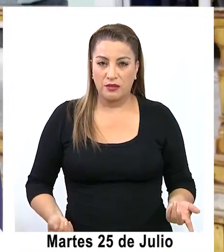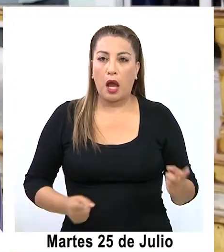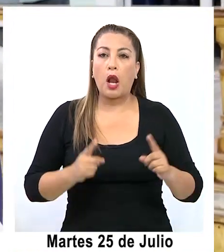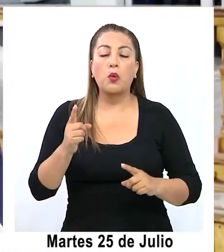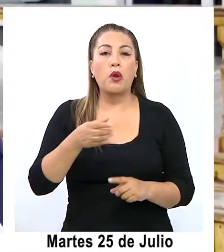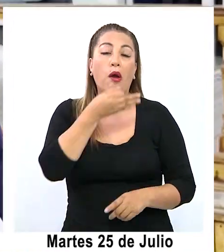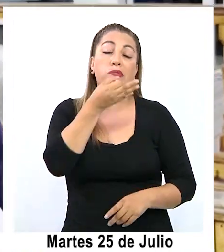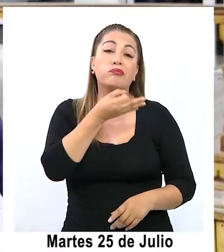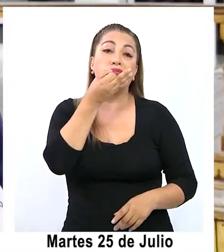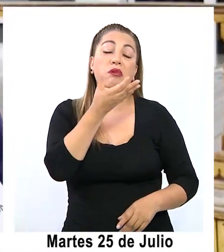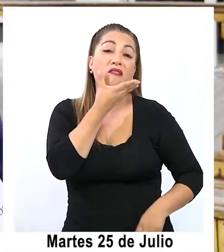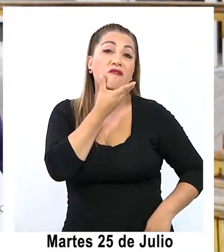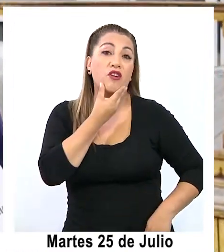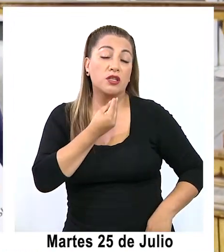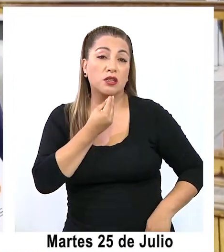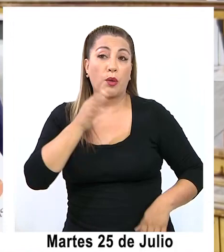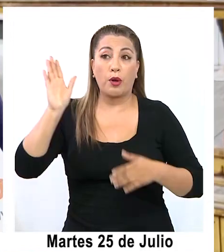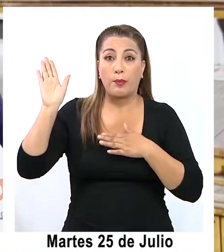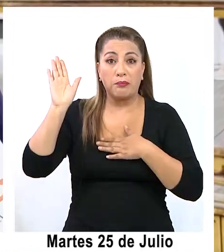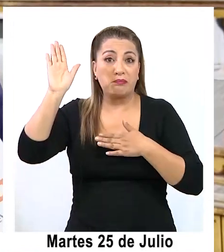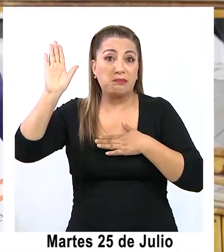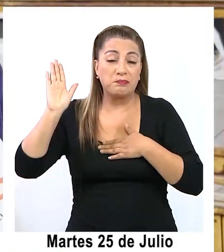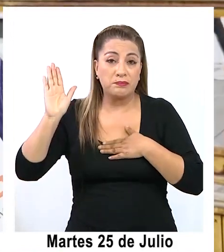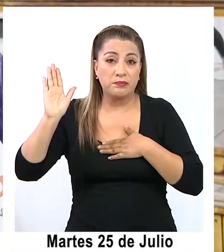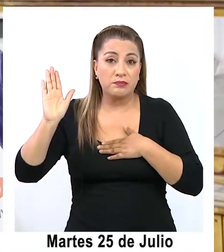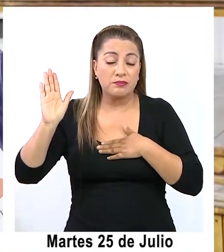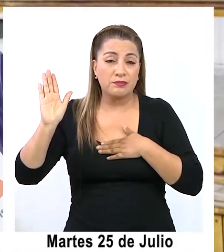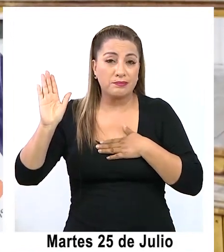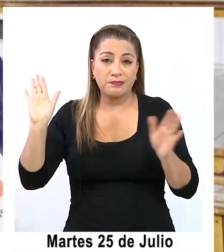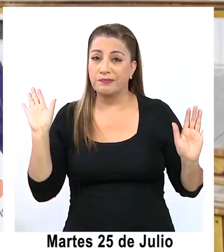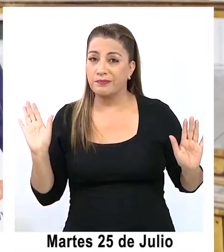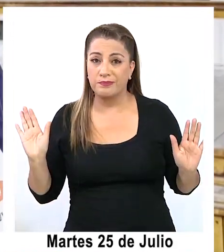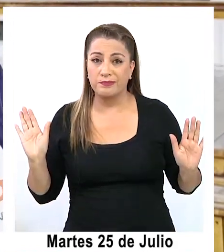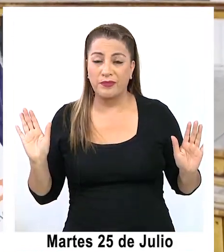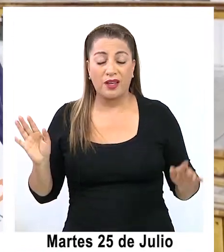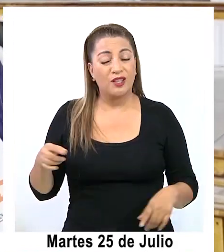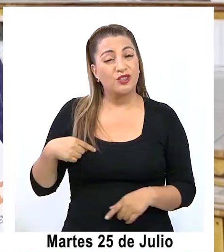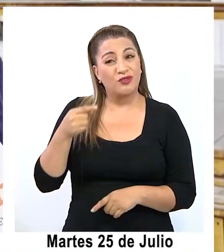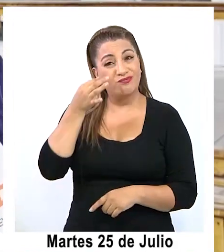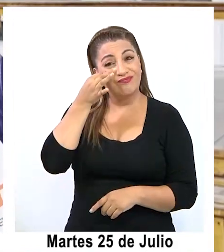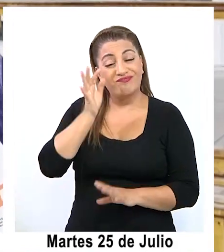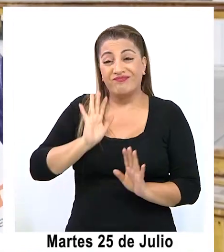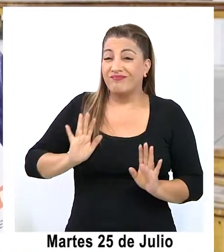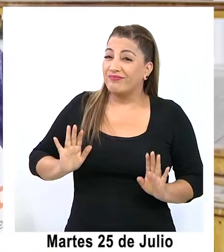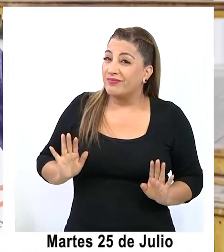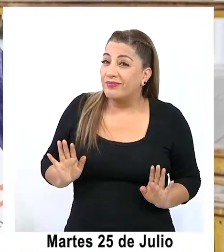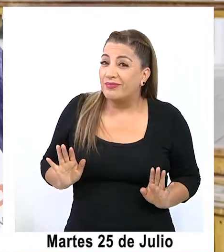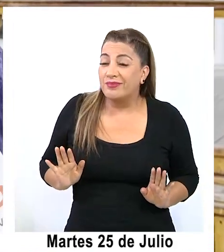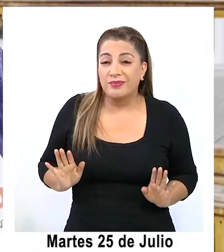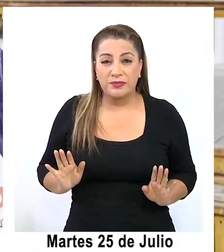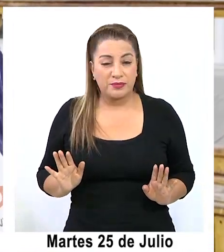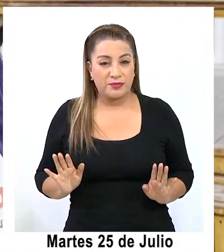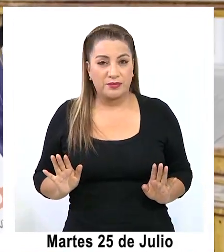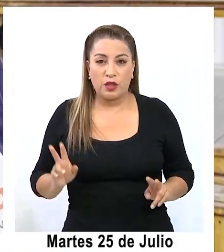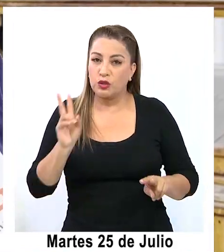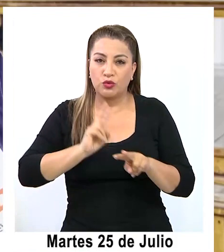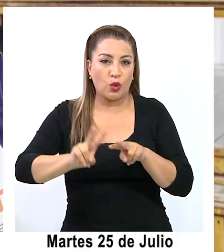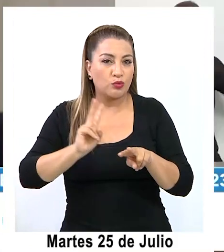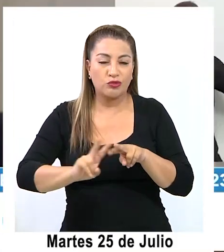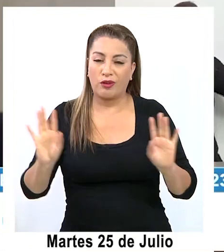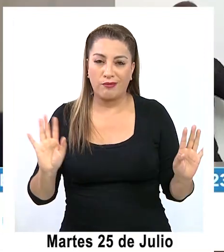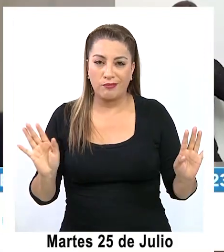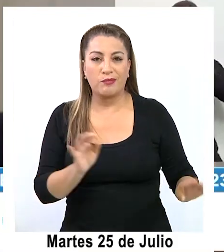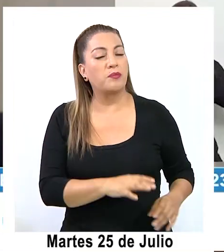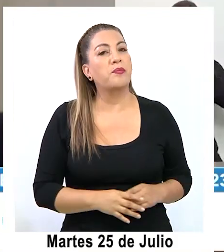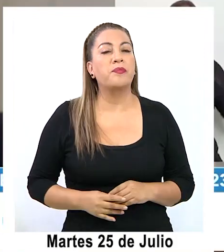muy bonito, se dice muchas cosas, se promete, pero no le veo solución a